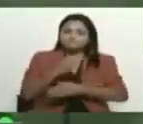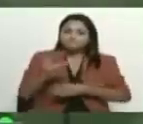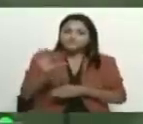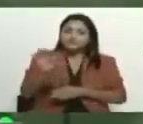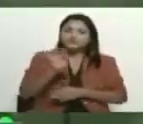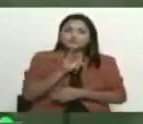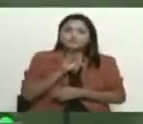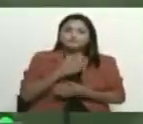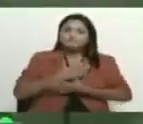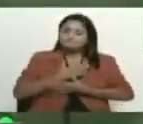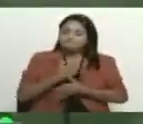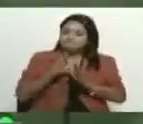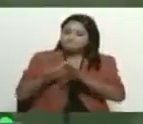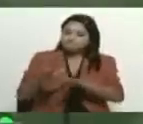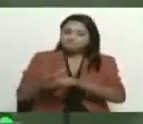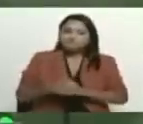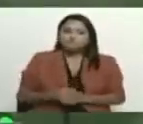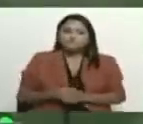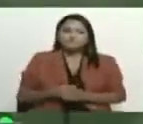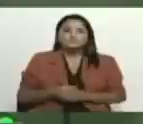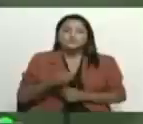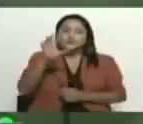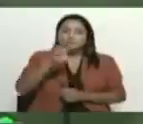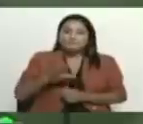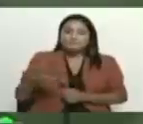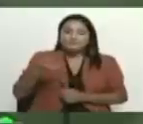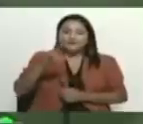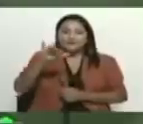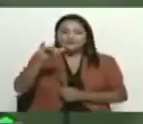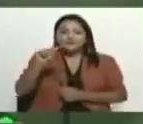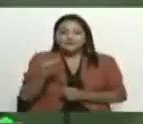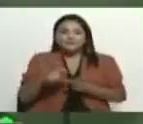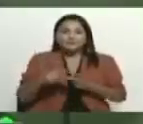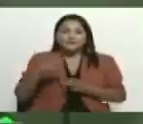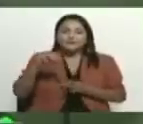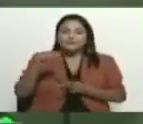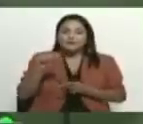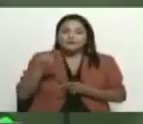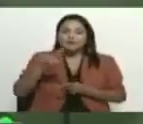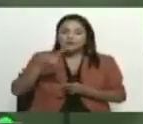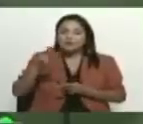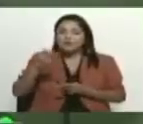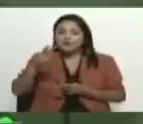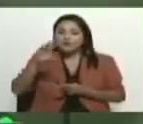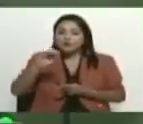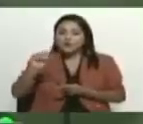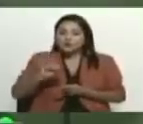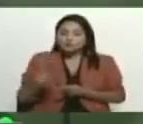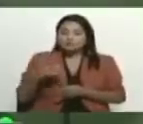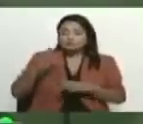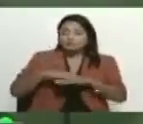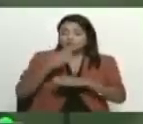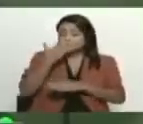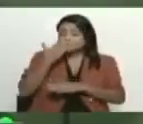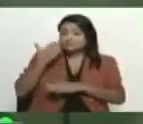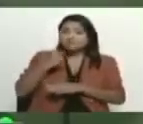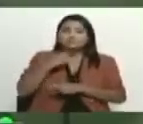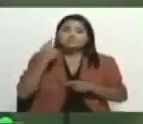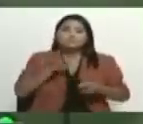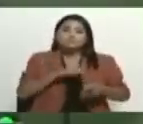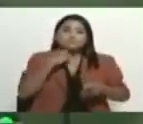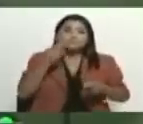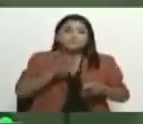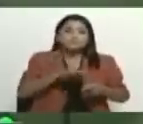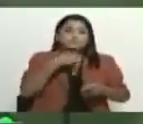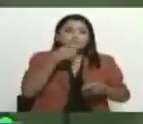Queremos solidarizarnos con los pueblos hermanos de Libia y Marruecos por las recientes y dolorosas pérdidas de vidas producto de